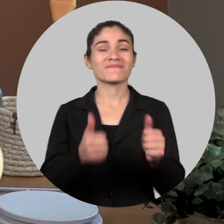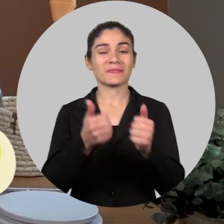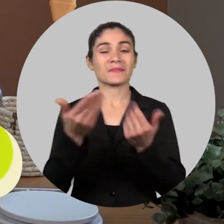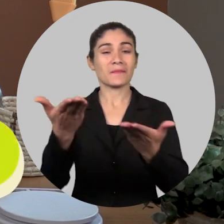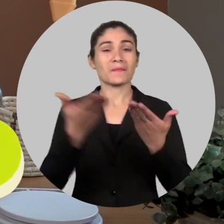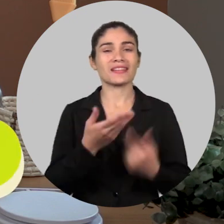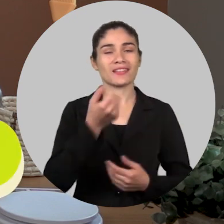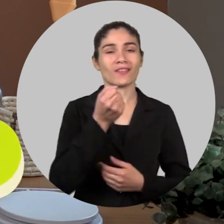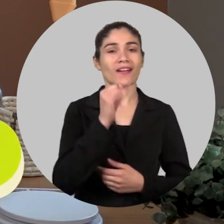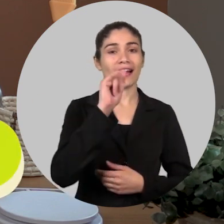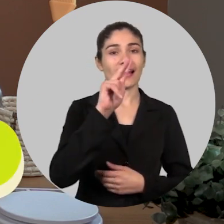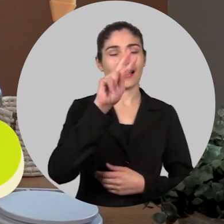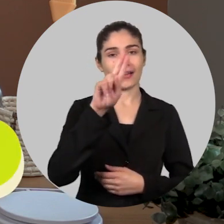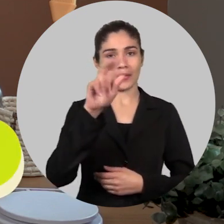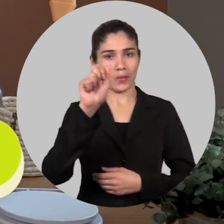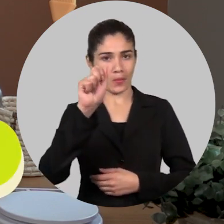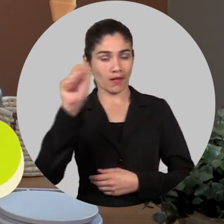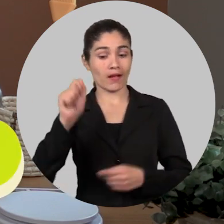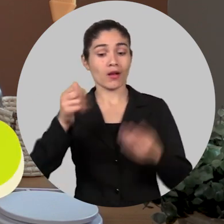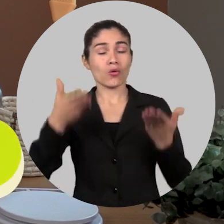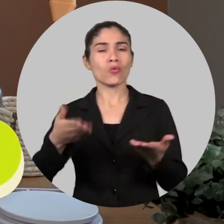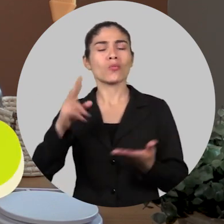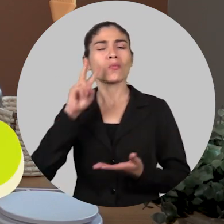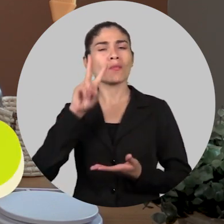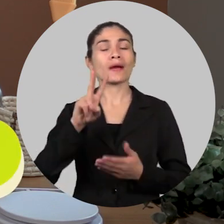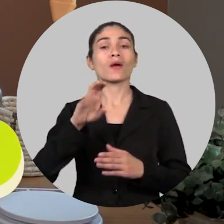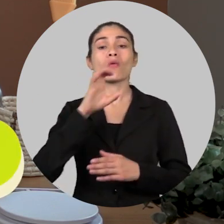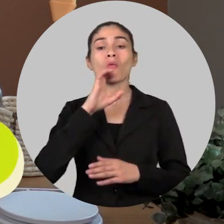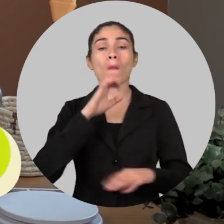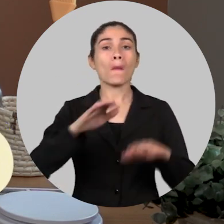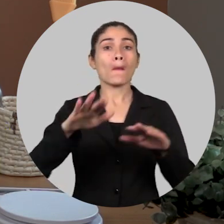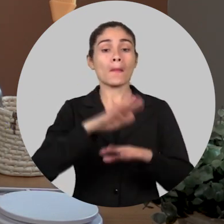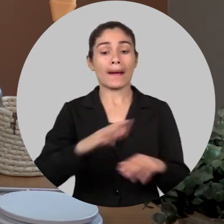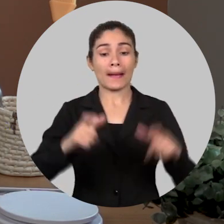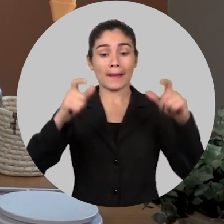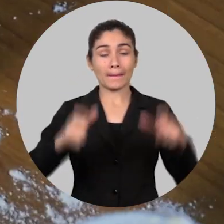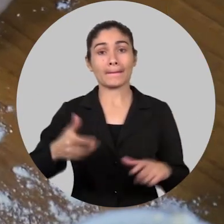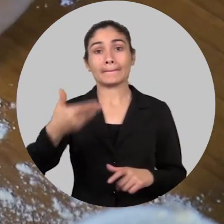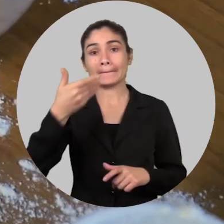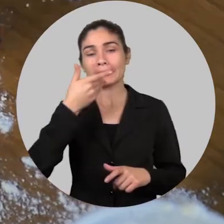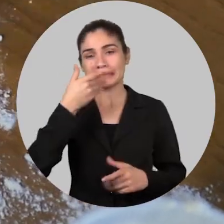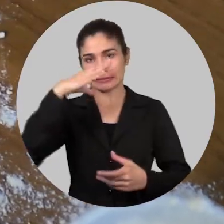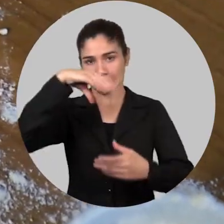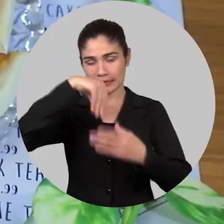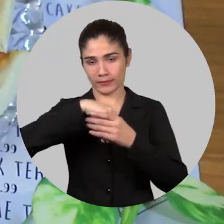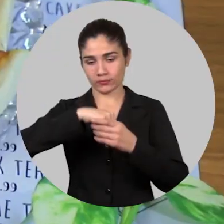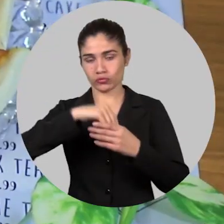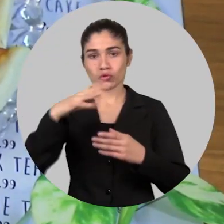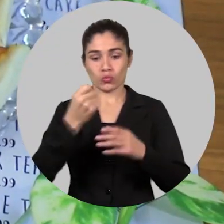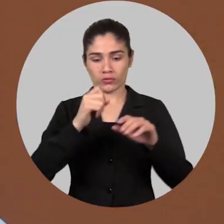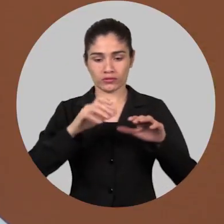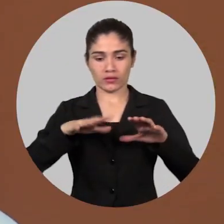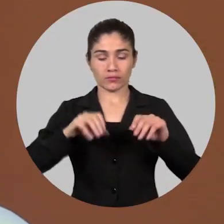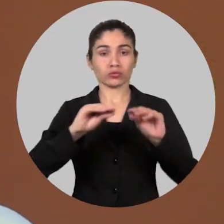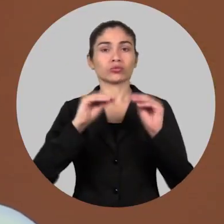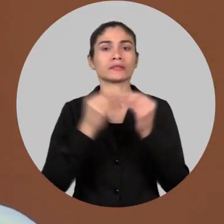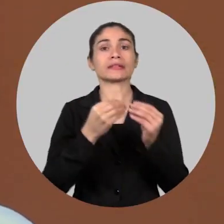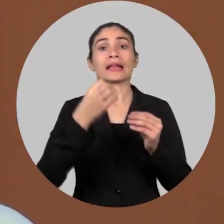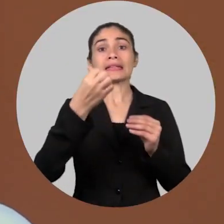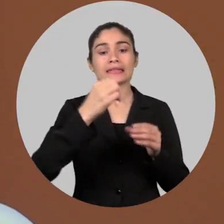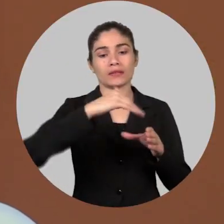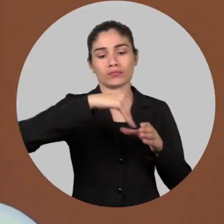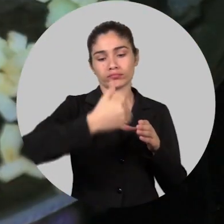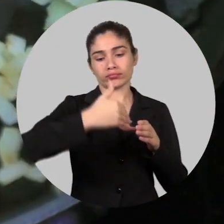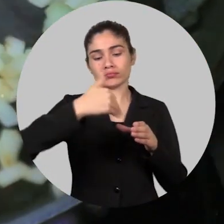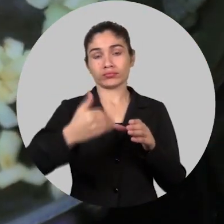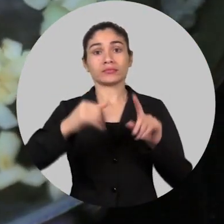Bienvenidos a Icuá. El día de hoy vamos a hacer una masa de pizza casera de 6 porciones y también una